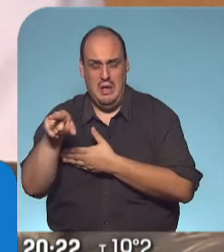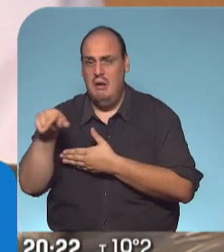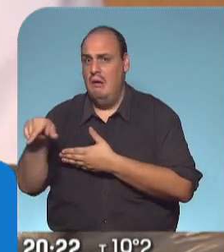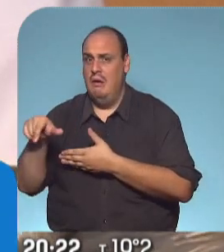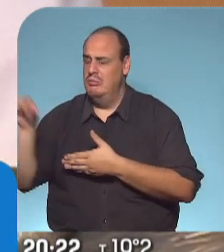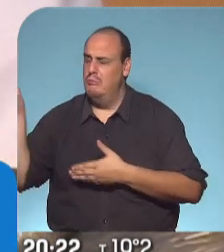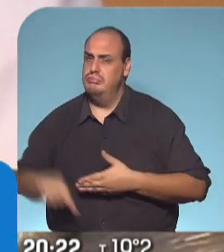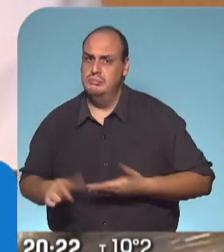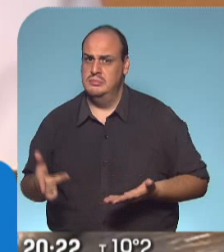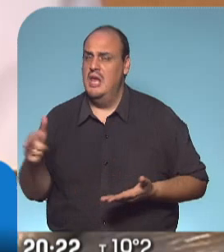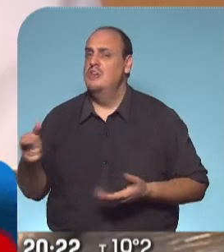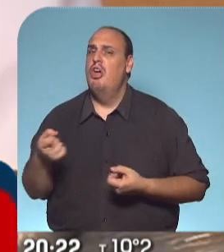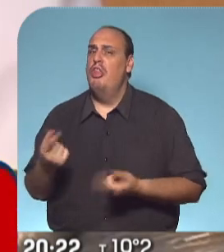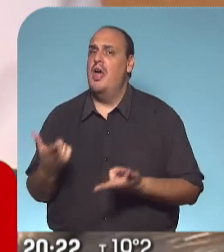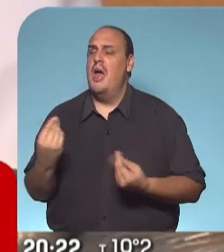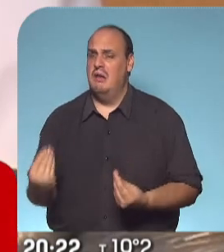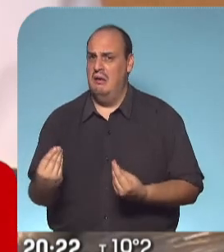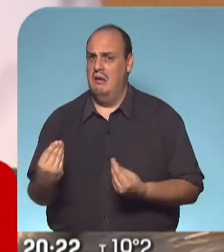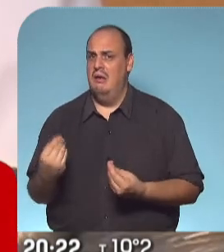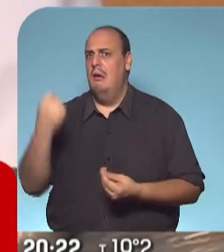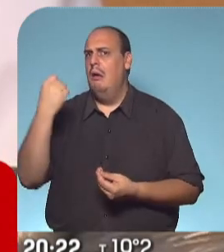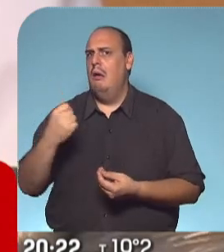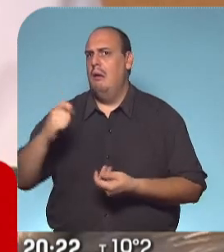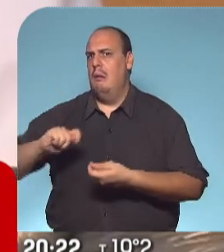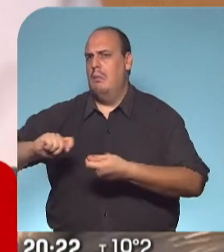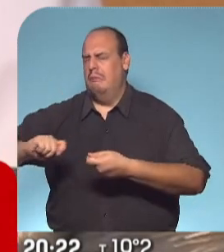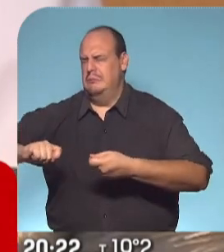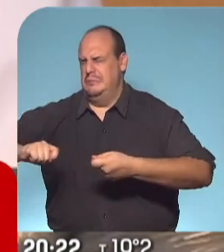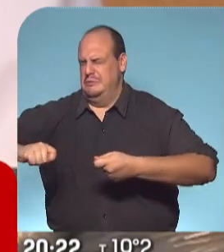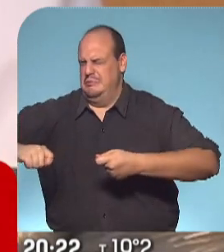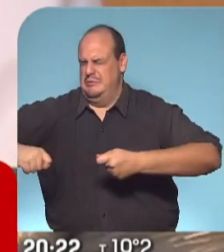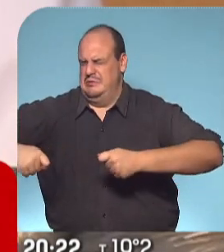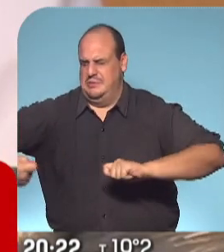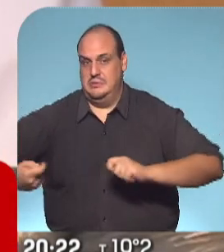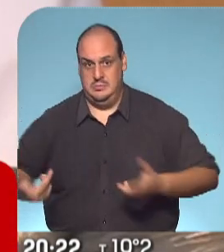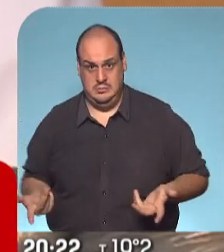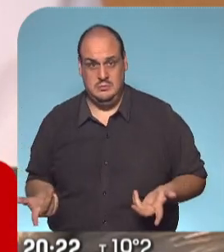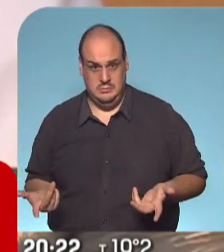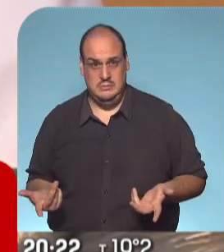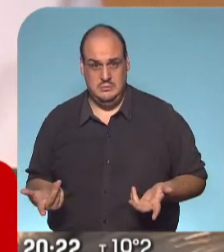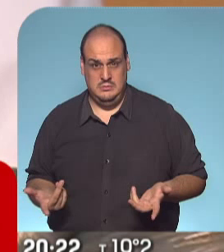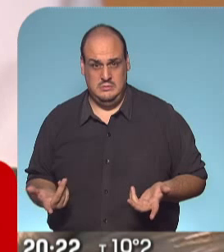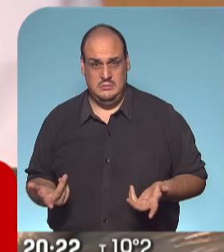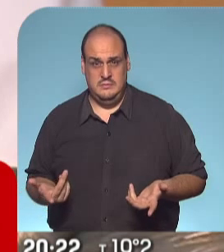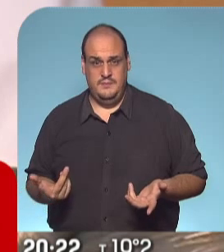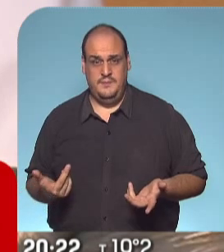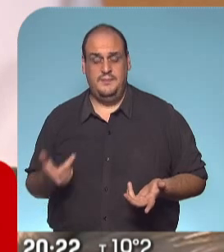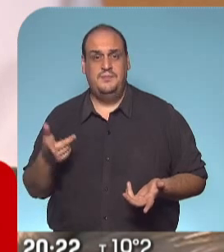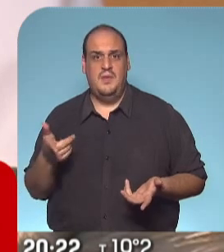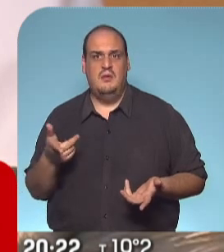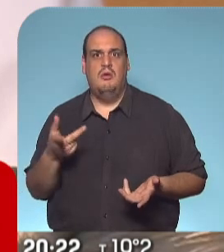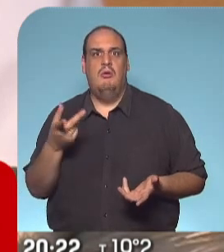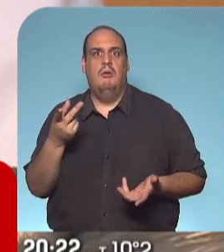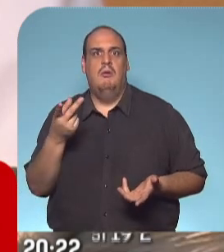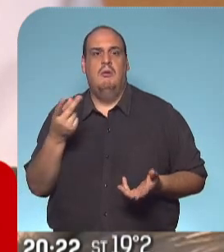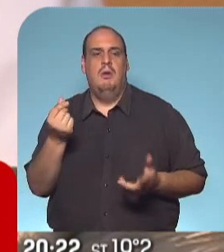terminó generando una contracción de la demanda en la economía, en el agregado, que